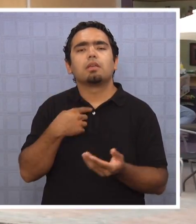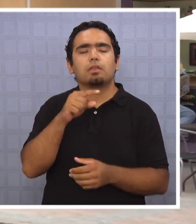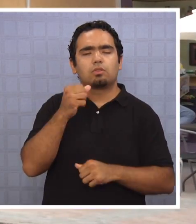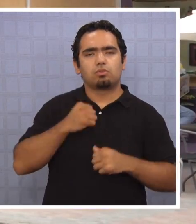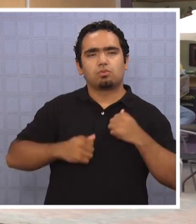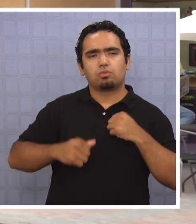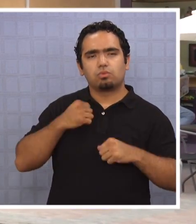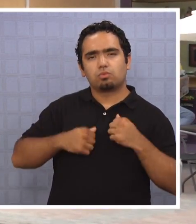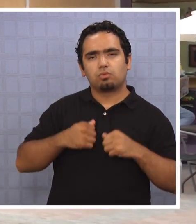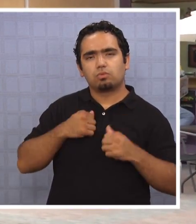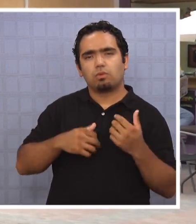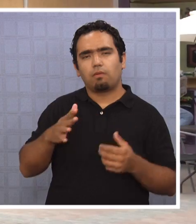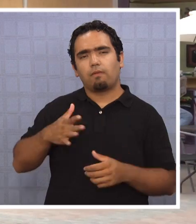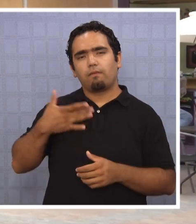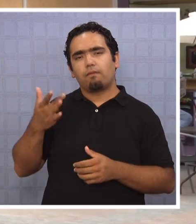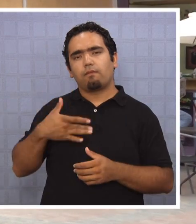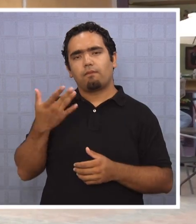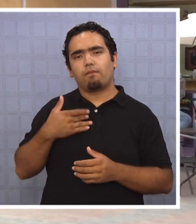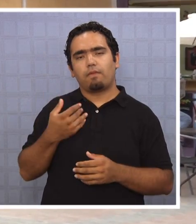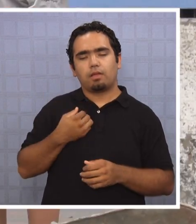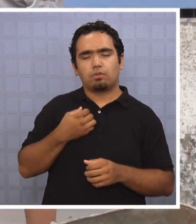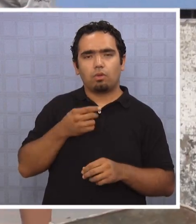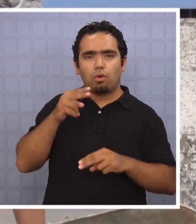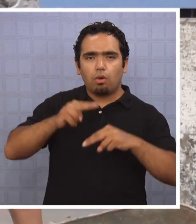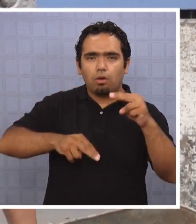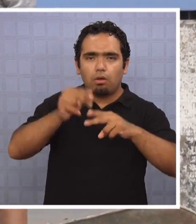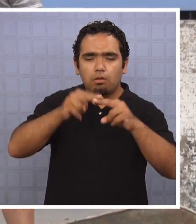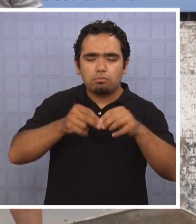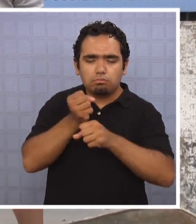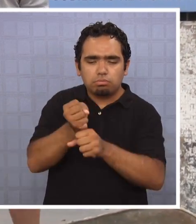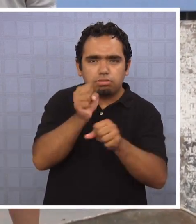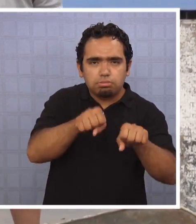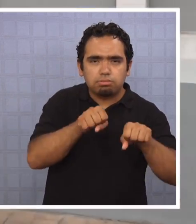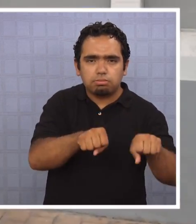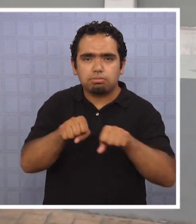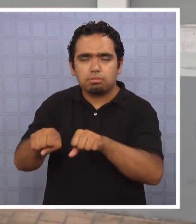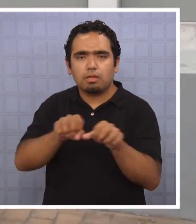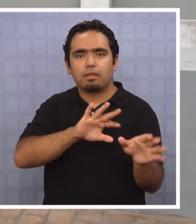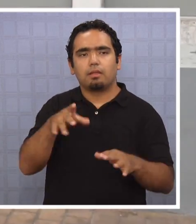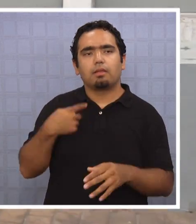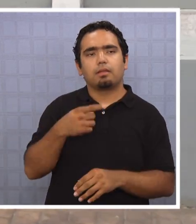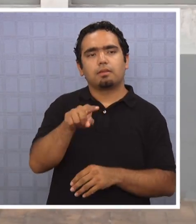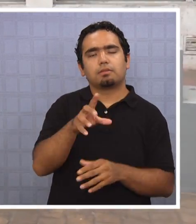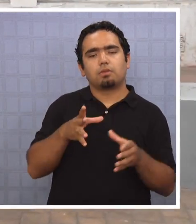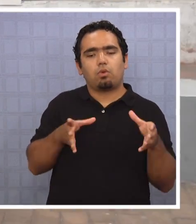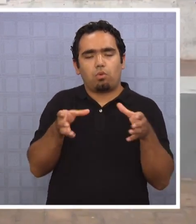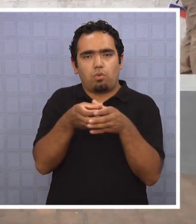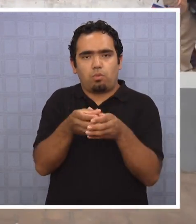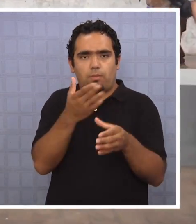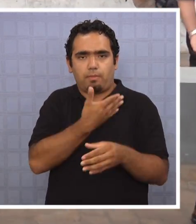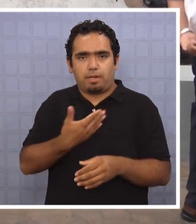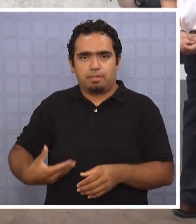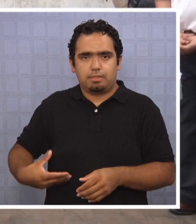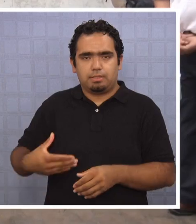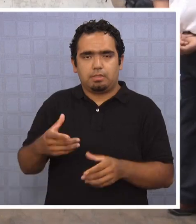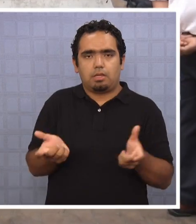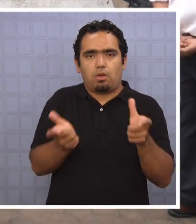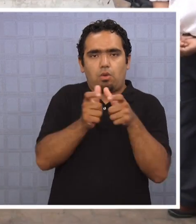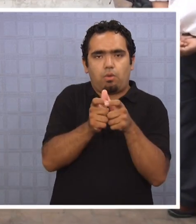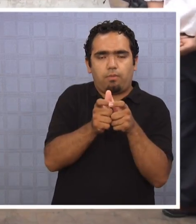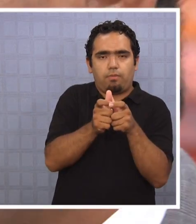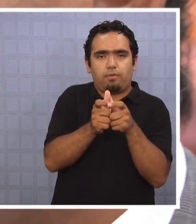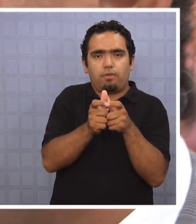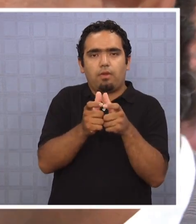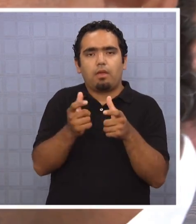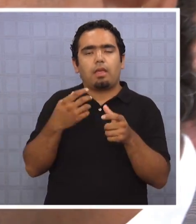que sufren los efectos de la construcción de vías peatonales en dichos lugares. Los reclamos los hicieron a la comitiva integrada por el presidente de la